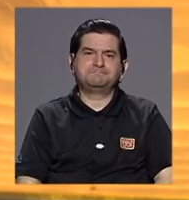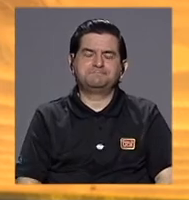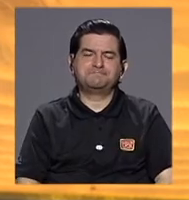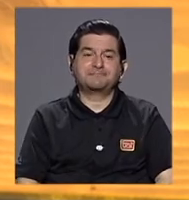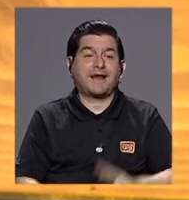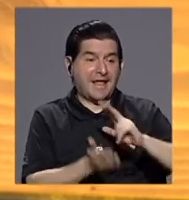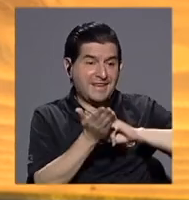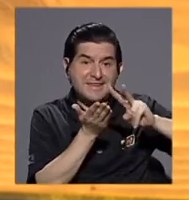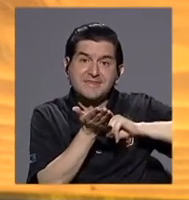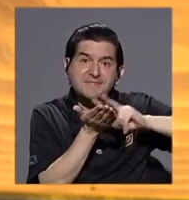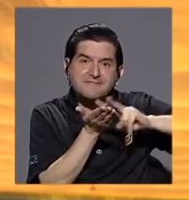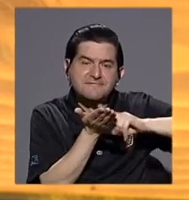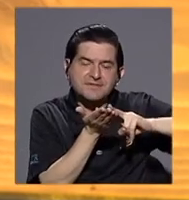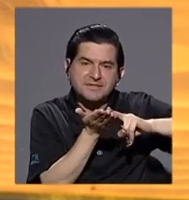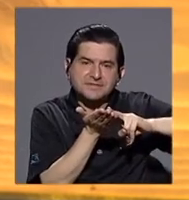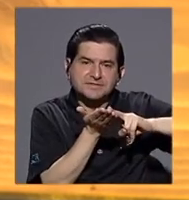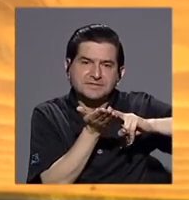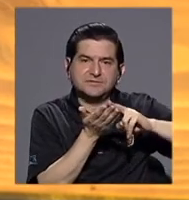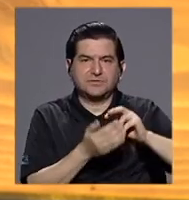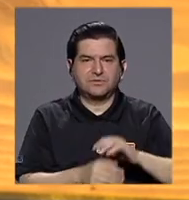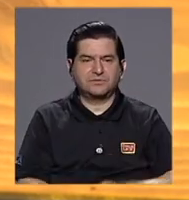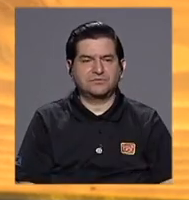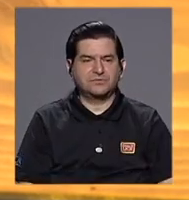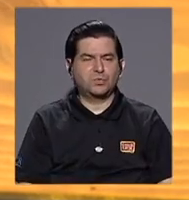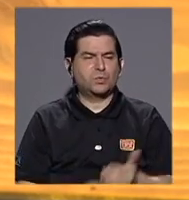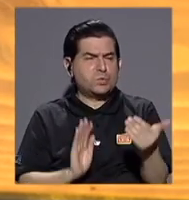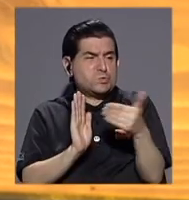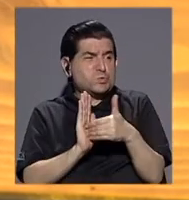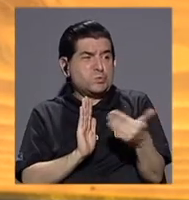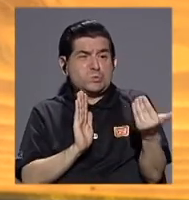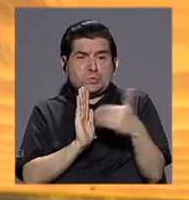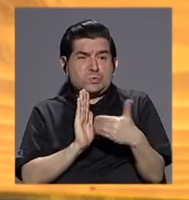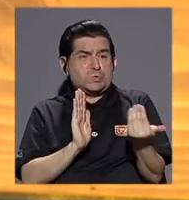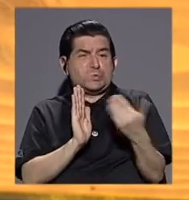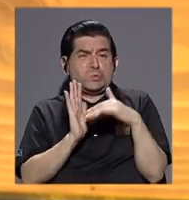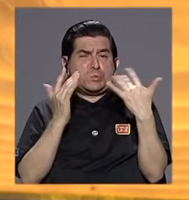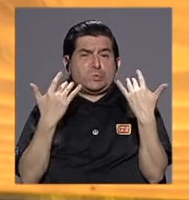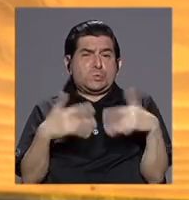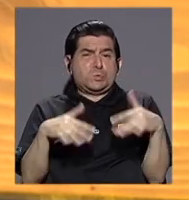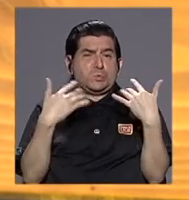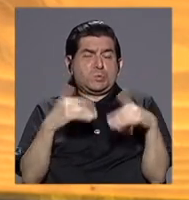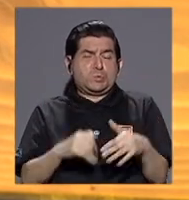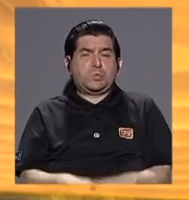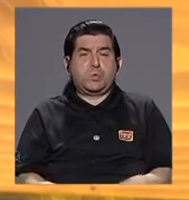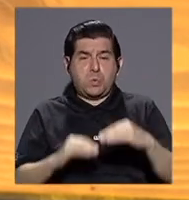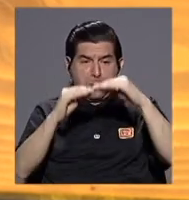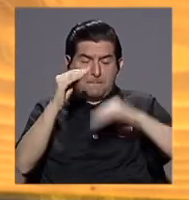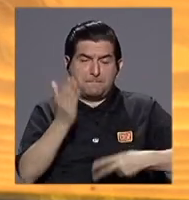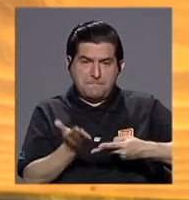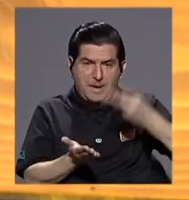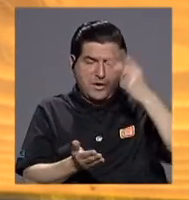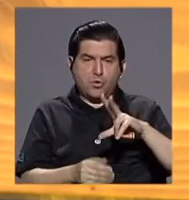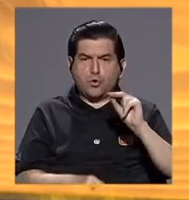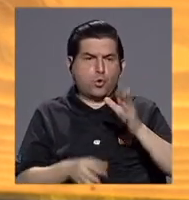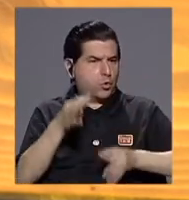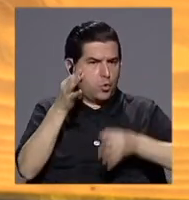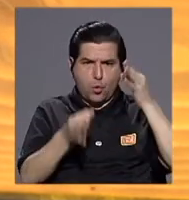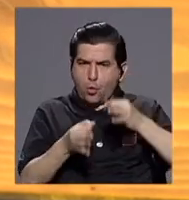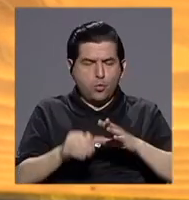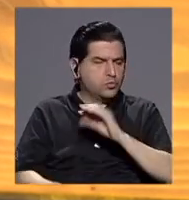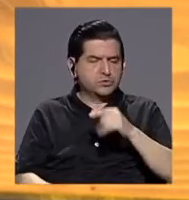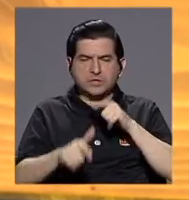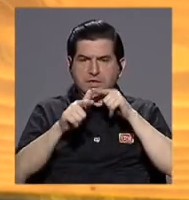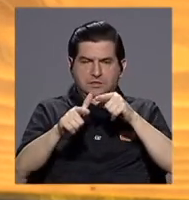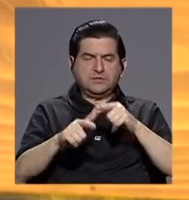Liberación Nacional ha sufrido una devaluación, en mi opinión, injusta y exagerada